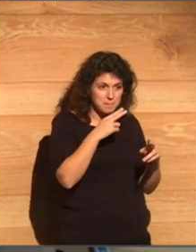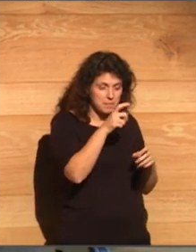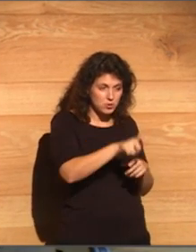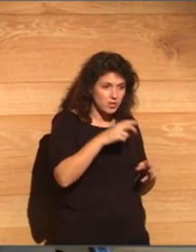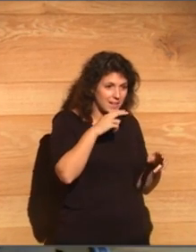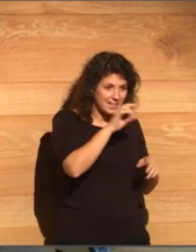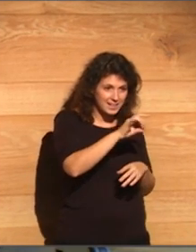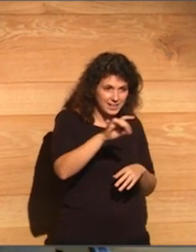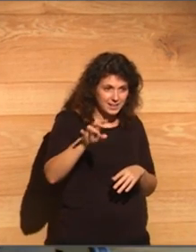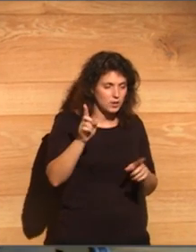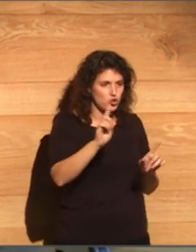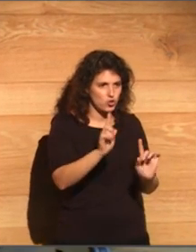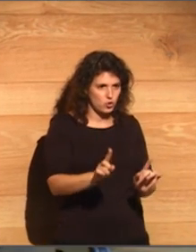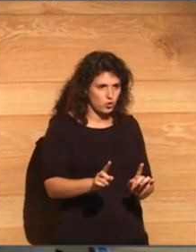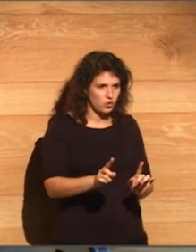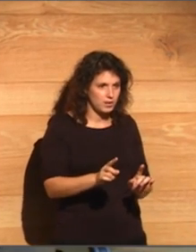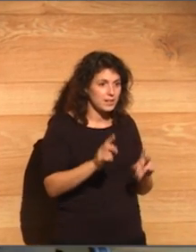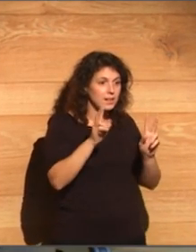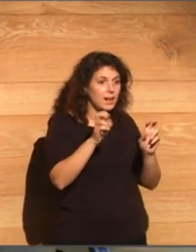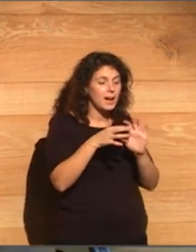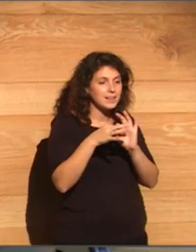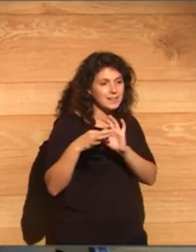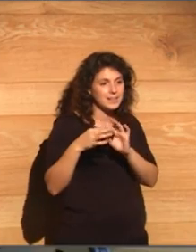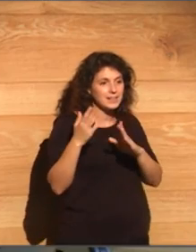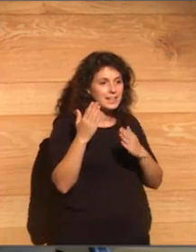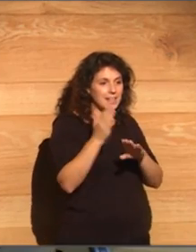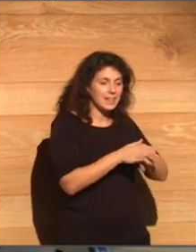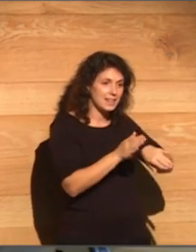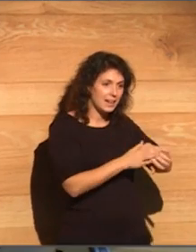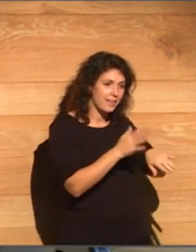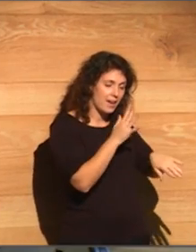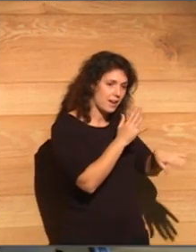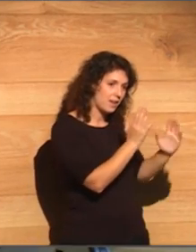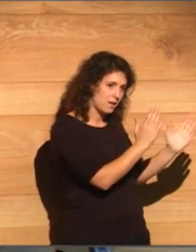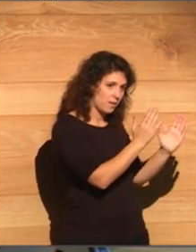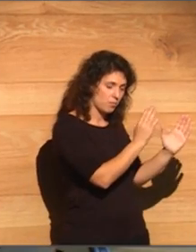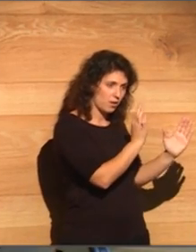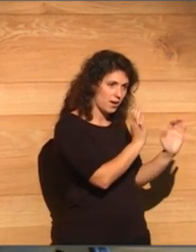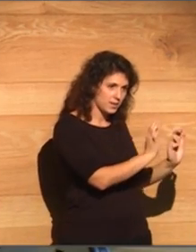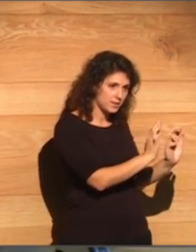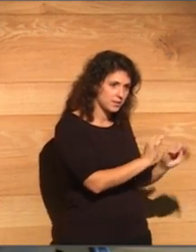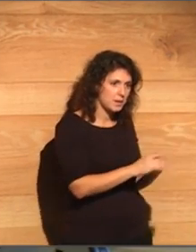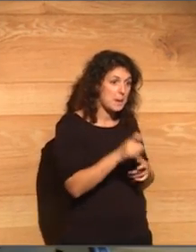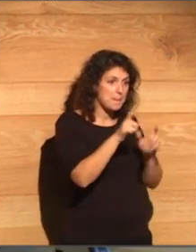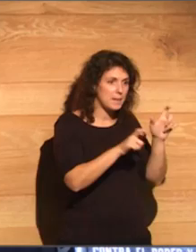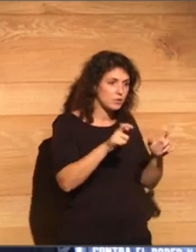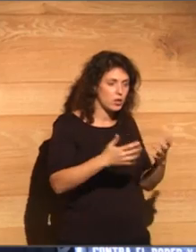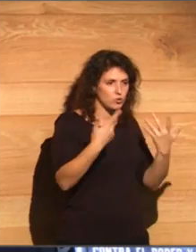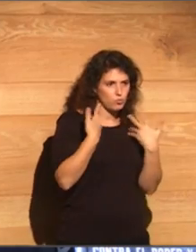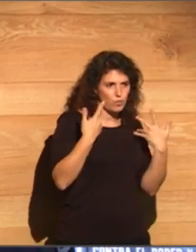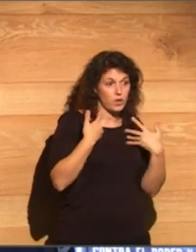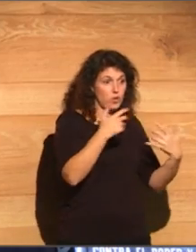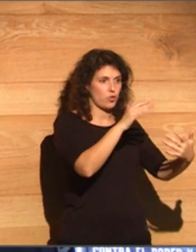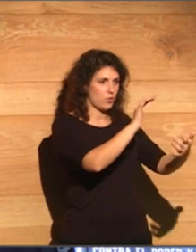ex revolucionarios, en fin, está hablando de la izquierda del momento, está hablando de los socialistas del momento, en ese momento no había la fragmentación. Y aquellos que habían sufrido